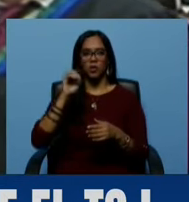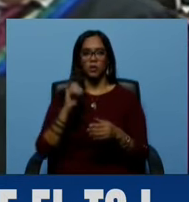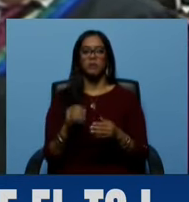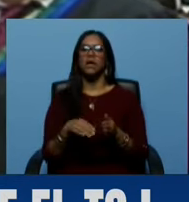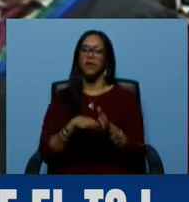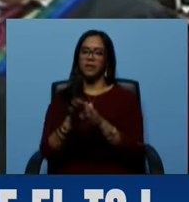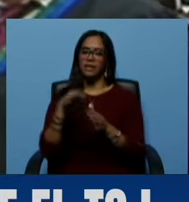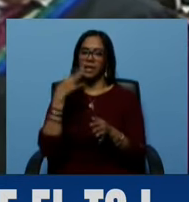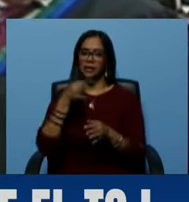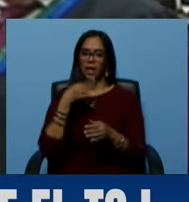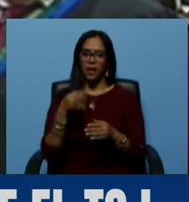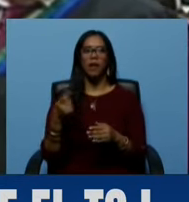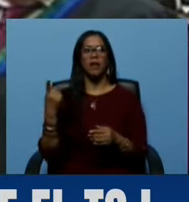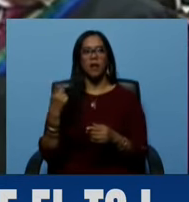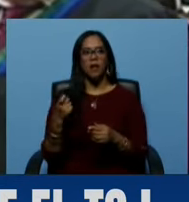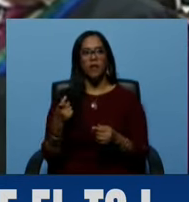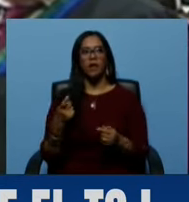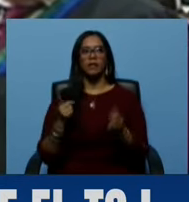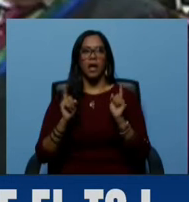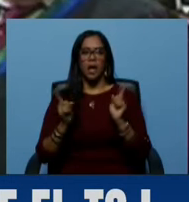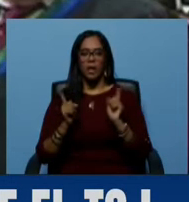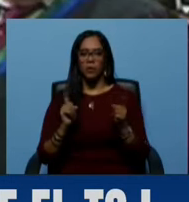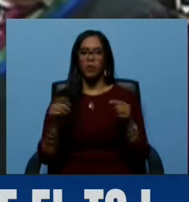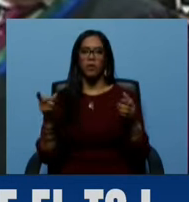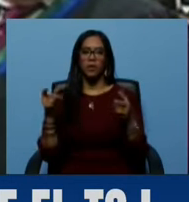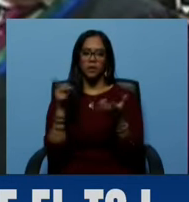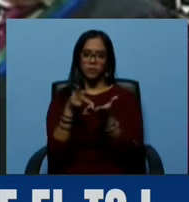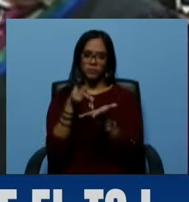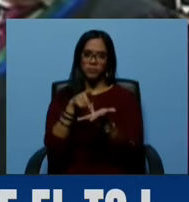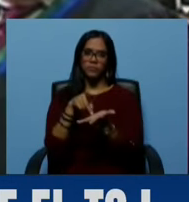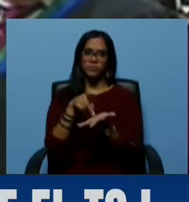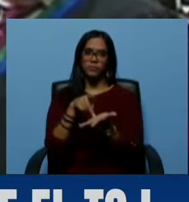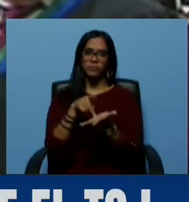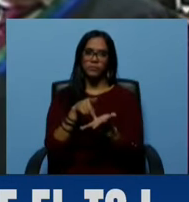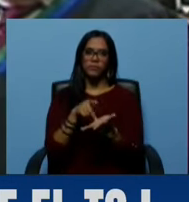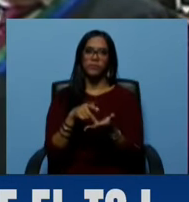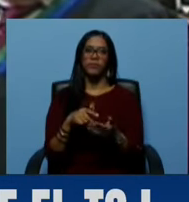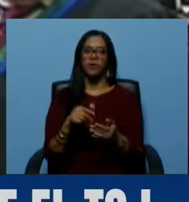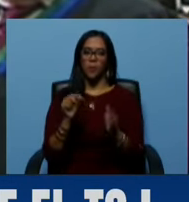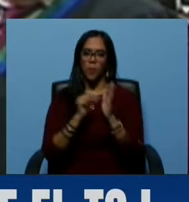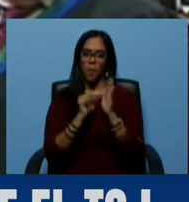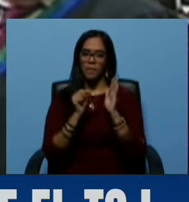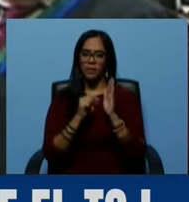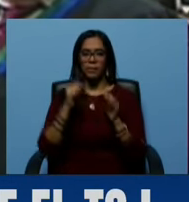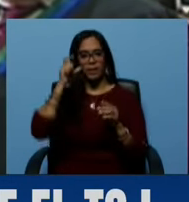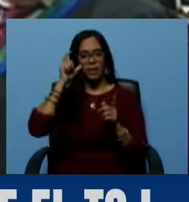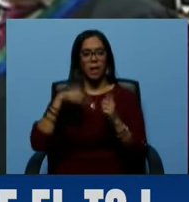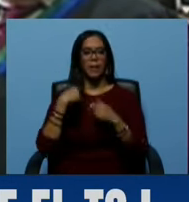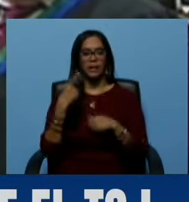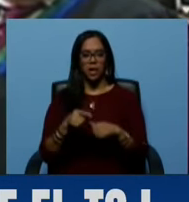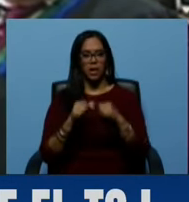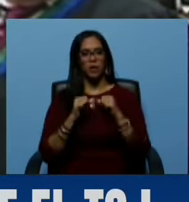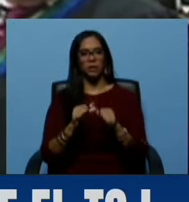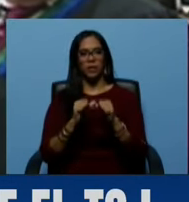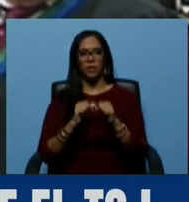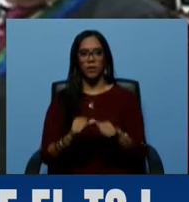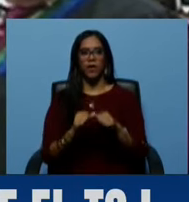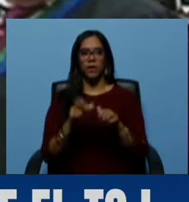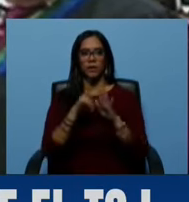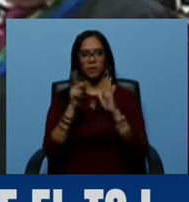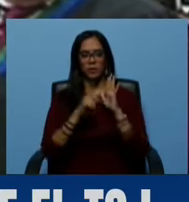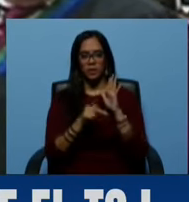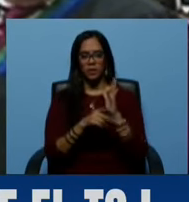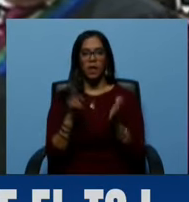tarde, todavía faltan algunas comparecencias, como bien lo mencionaba hace pocos minutos, para el día de mañana continuará este cronograma